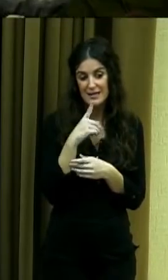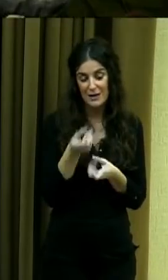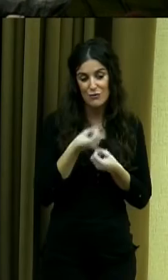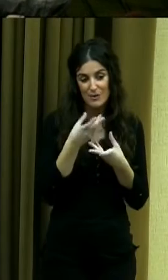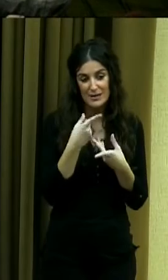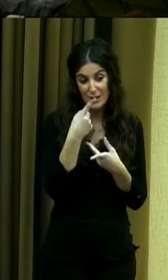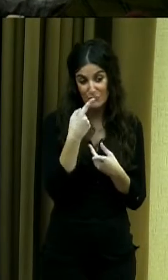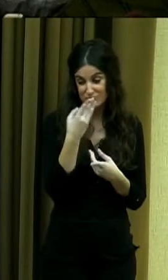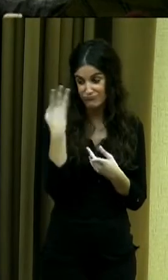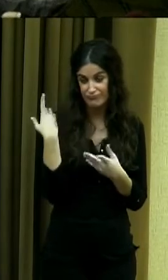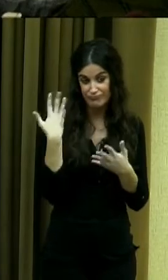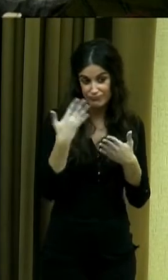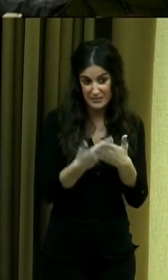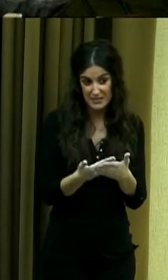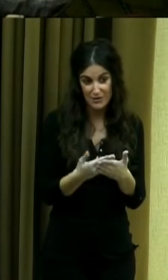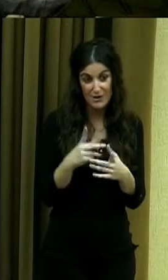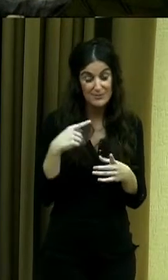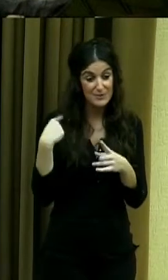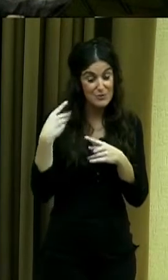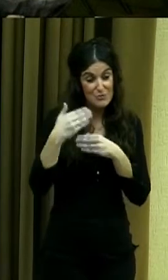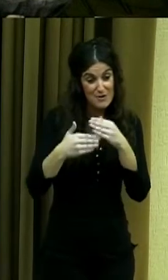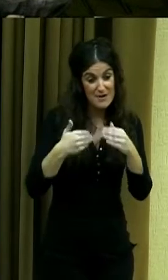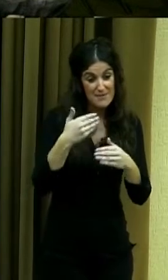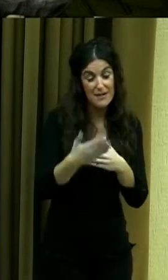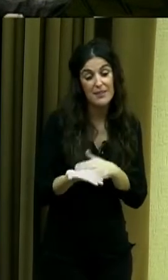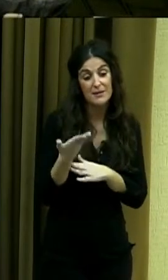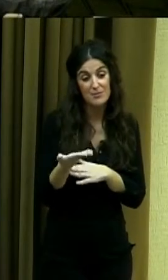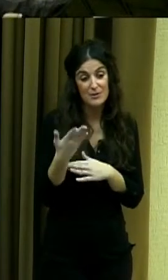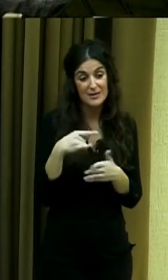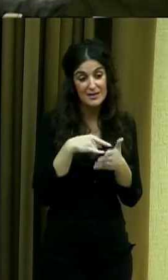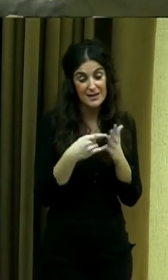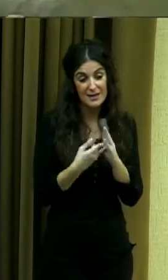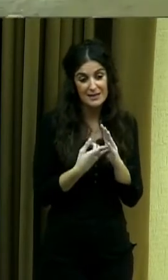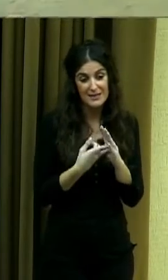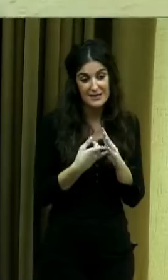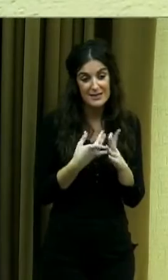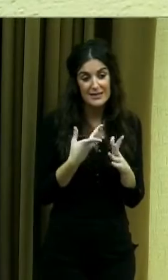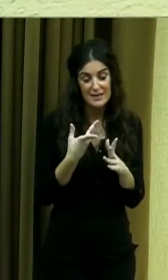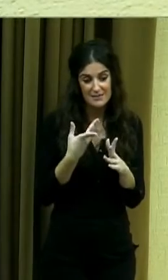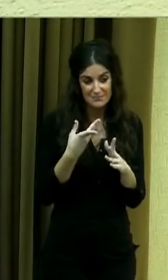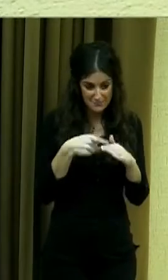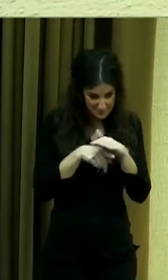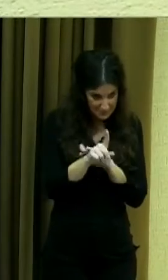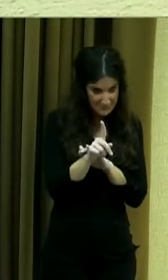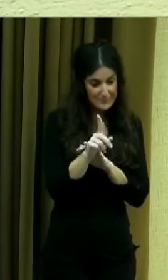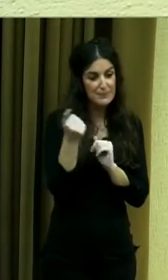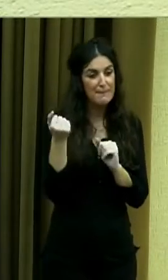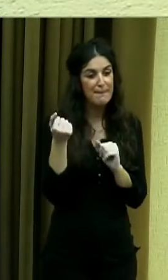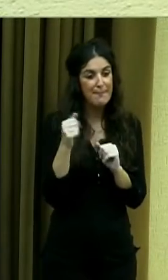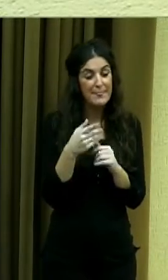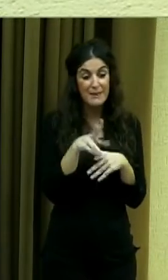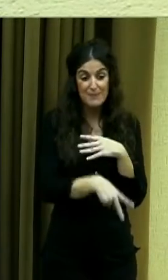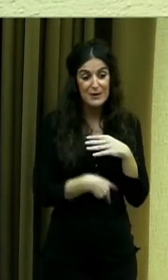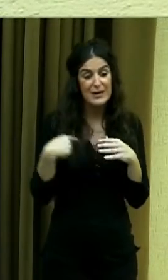últimos años hemos asistido a un avance importante de las técnicas de diagnóstico genético molecular, pero en general, bueno,